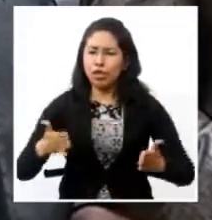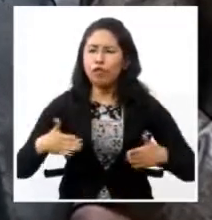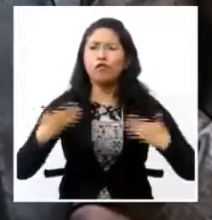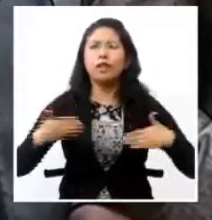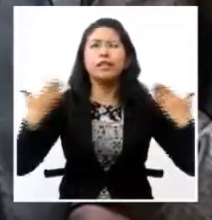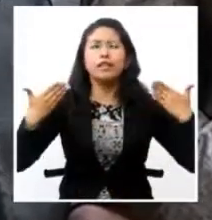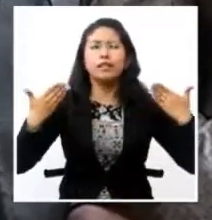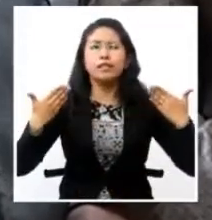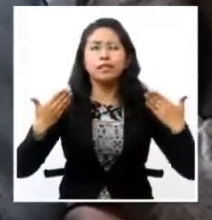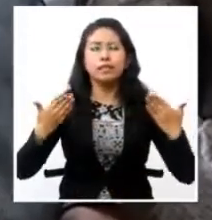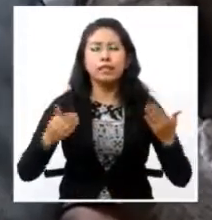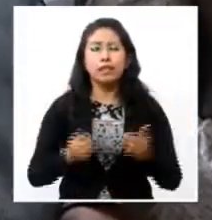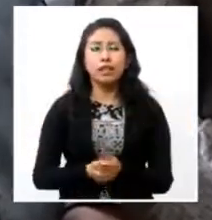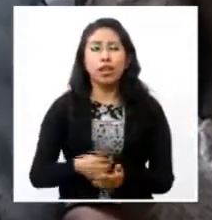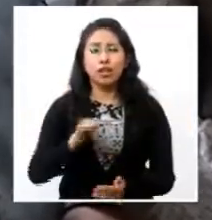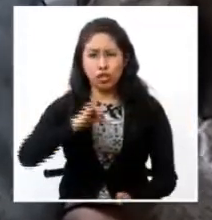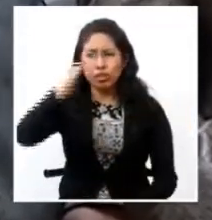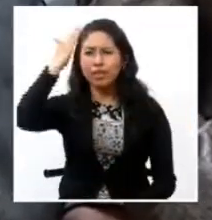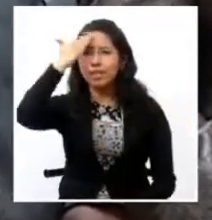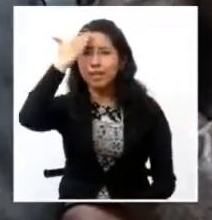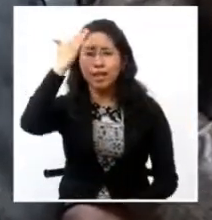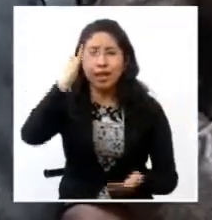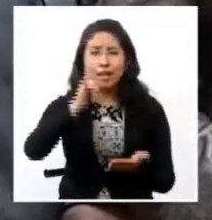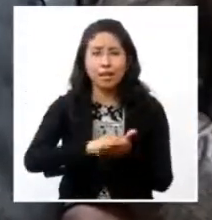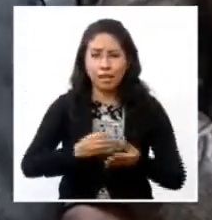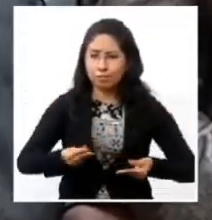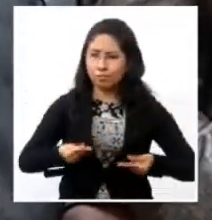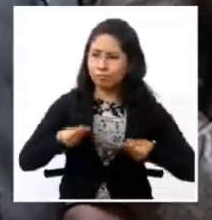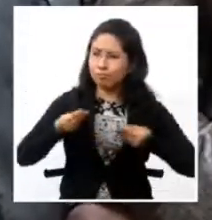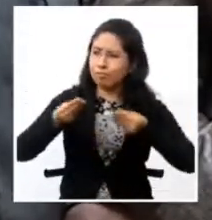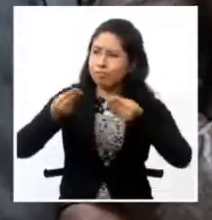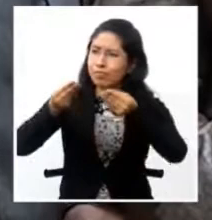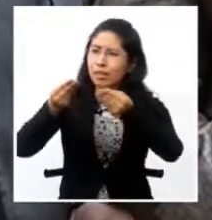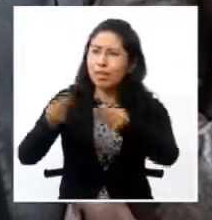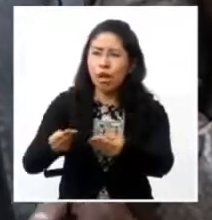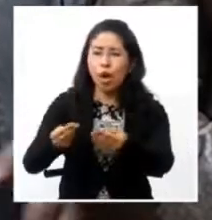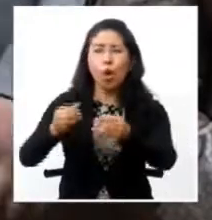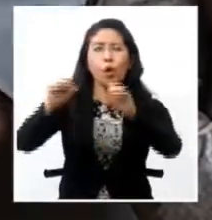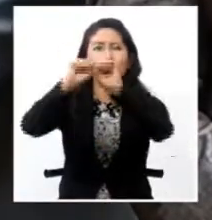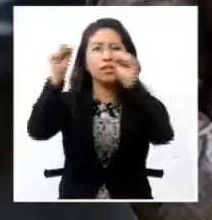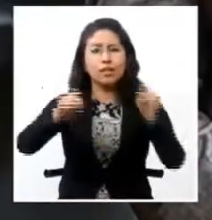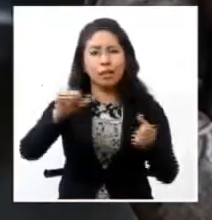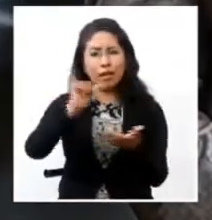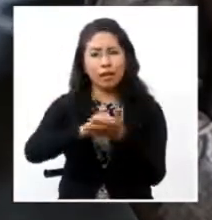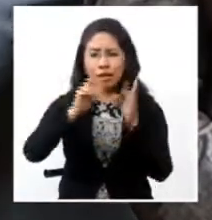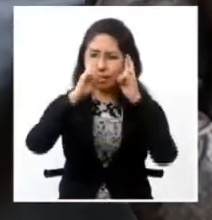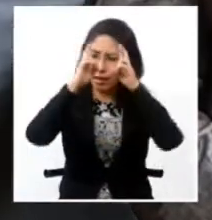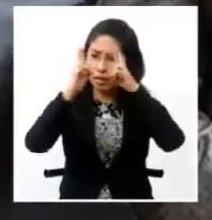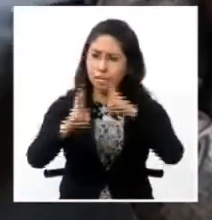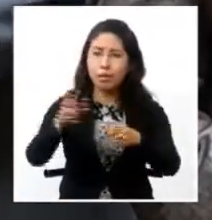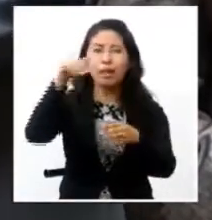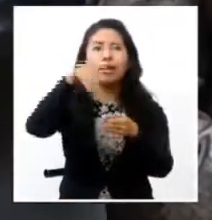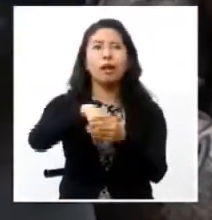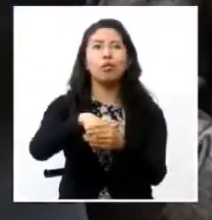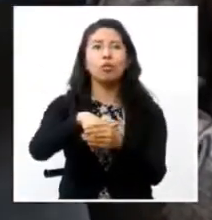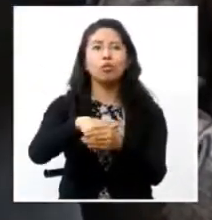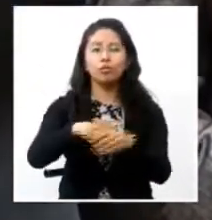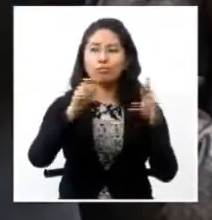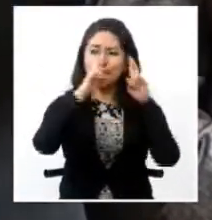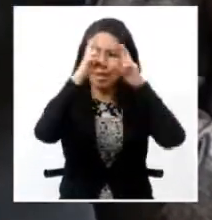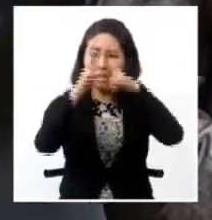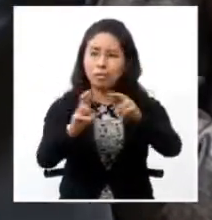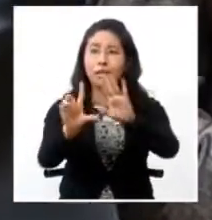voy con la alegría de saber que entrego un sistema que respeta el voto popular, que respeta la